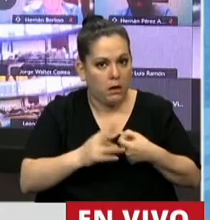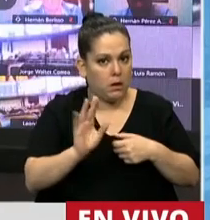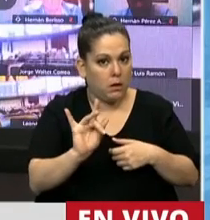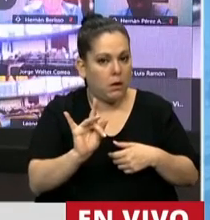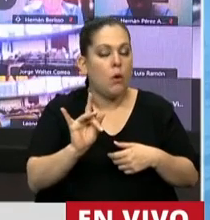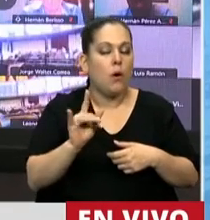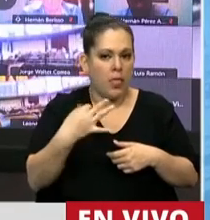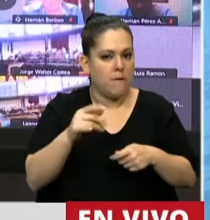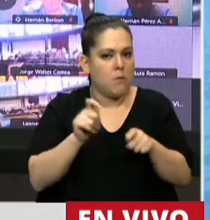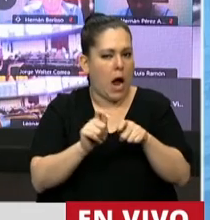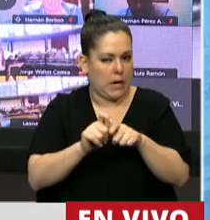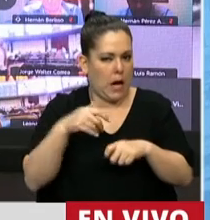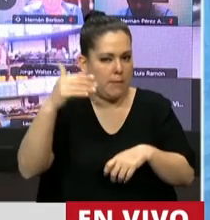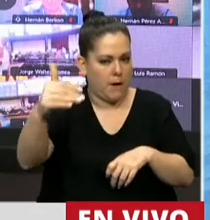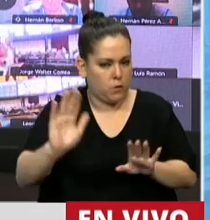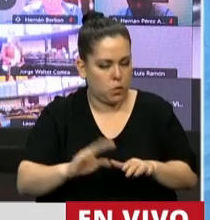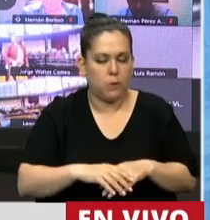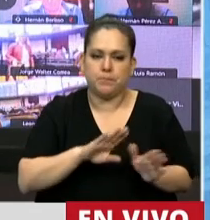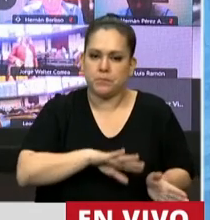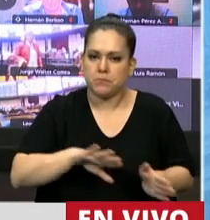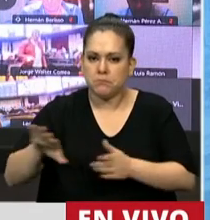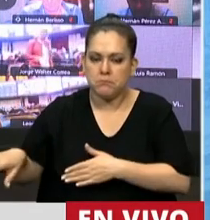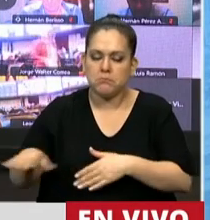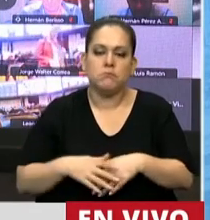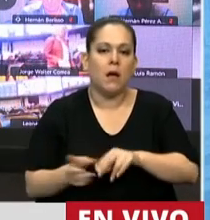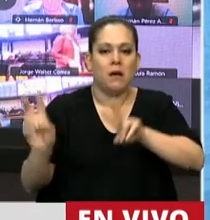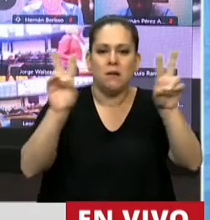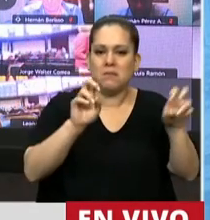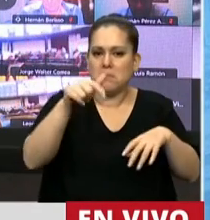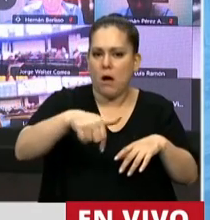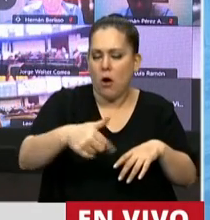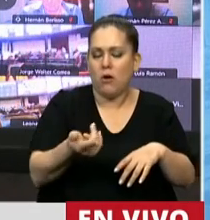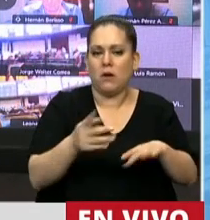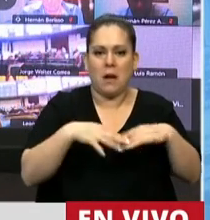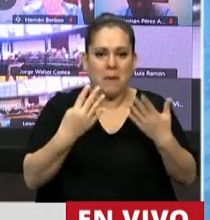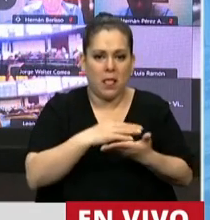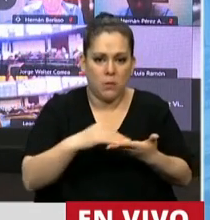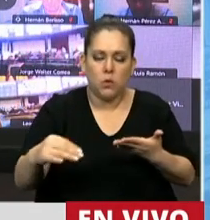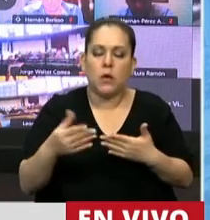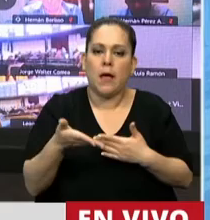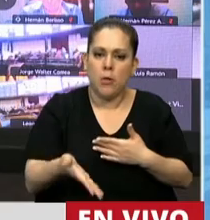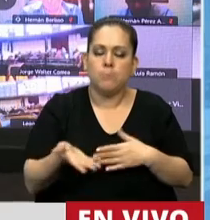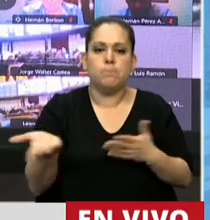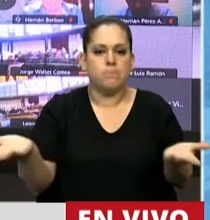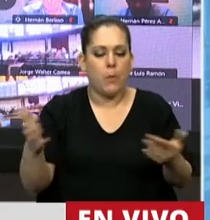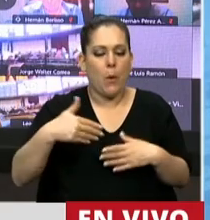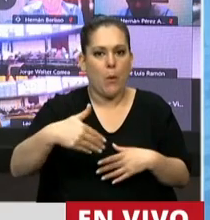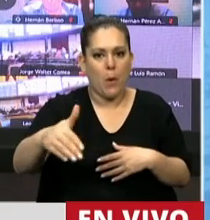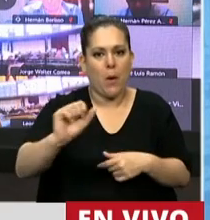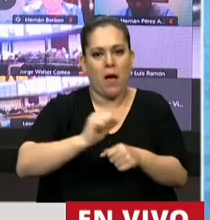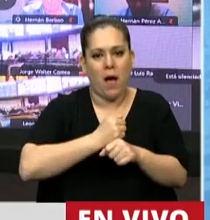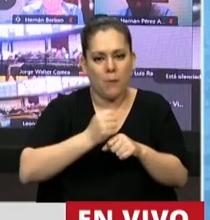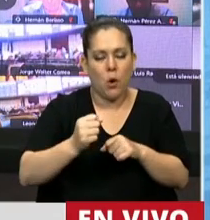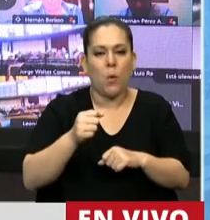para el futuro el siguiente medio en el día de hoy este cuerpo se encamina a probar